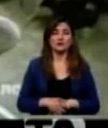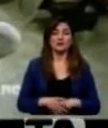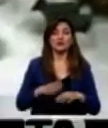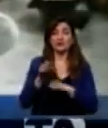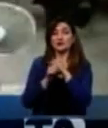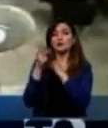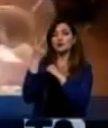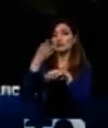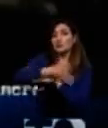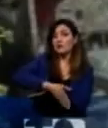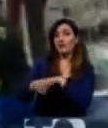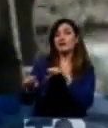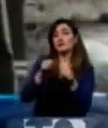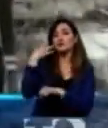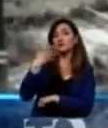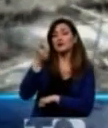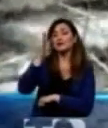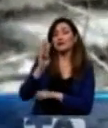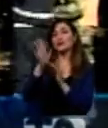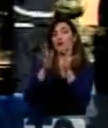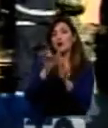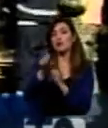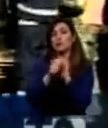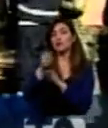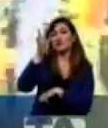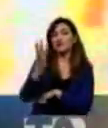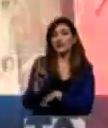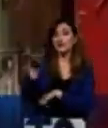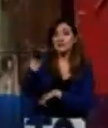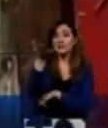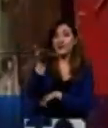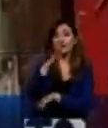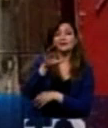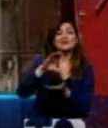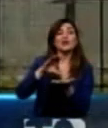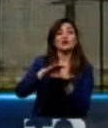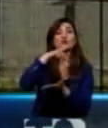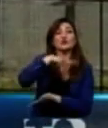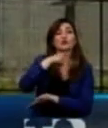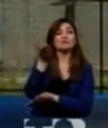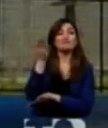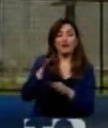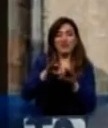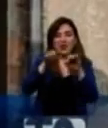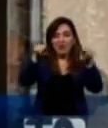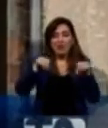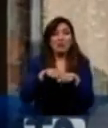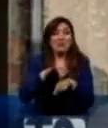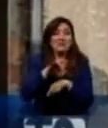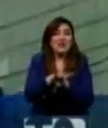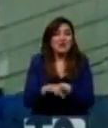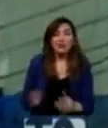2 años después del terremoto del 16 de abril de 2016, así luce el centro de Puerto Viejo. Terrenos baldíos por